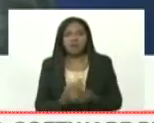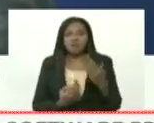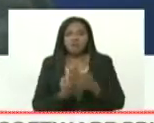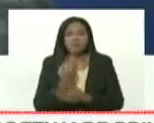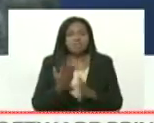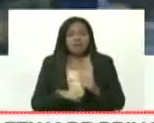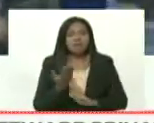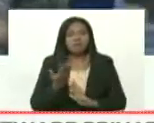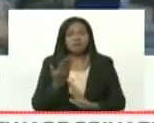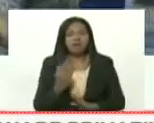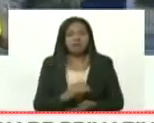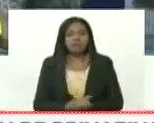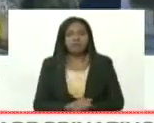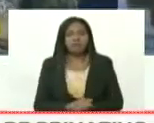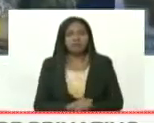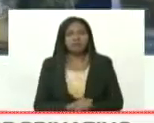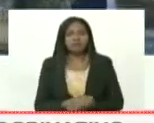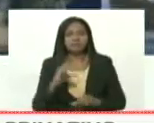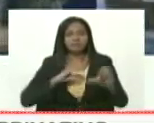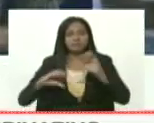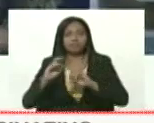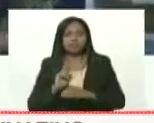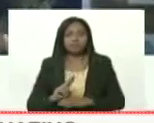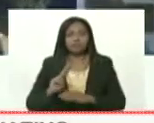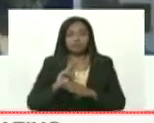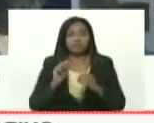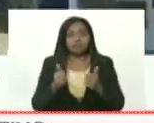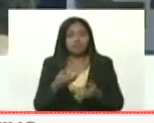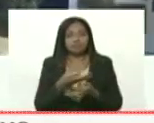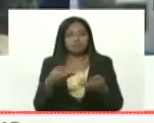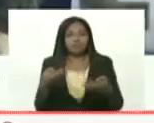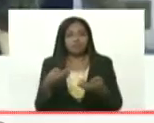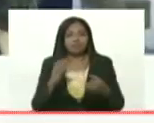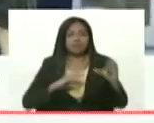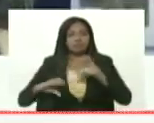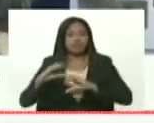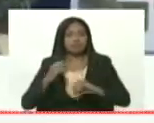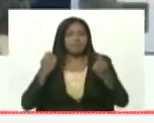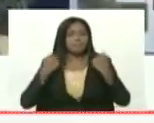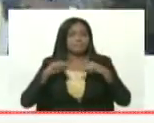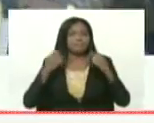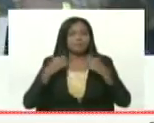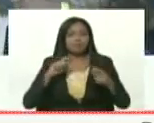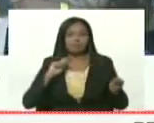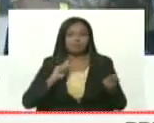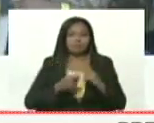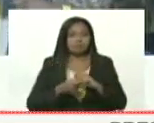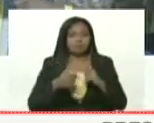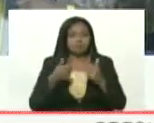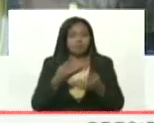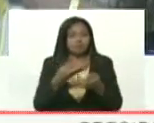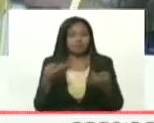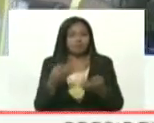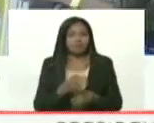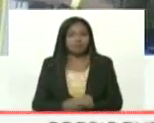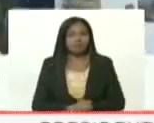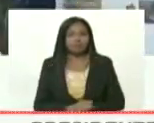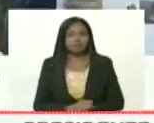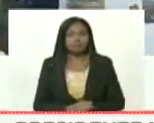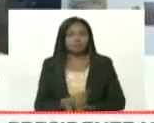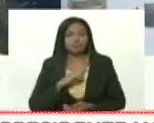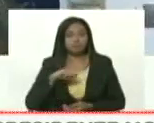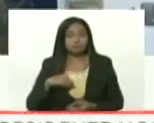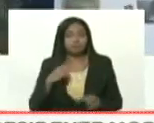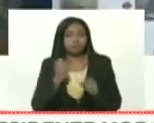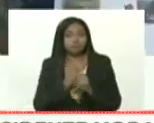Eso es fundamental. Alguien llama eso la ciencia útil, la ciencia práctica, la ciencia transformadora. Exactamente. Nosotros